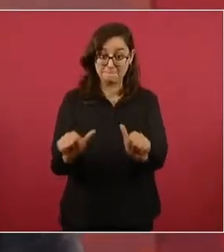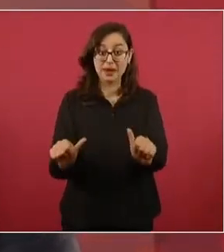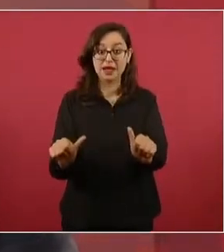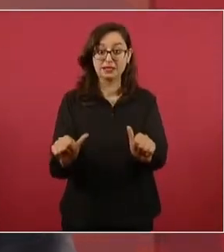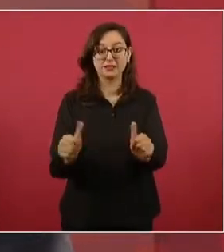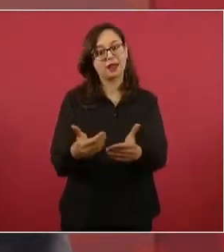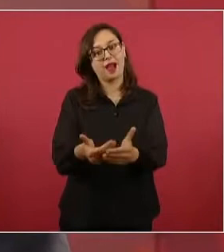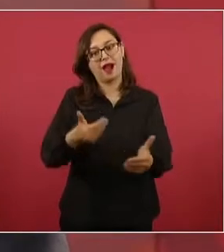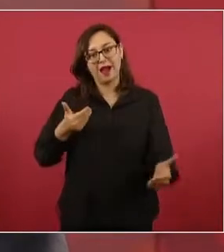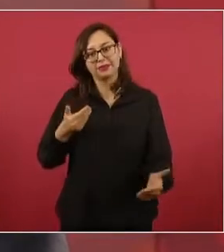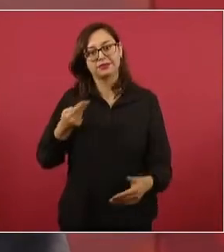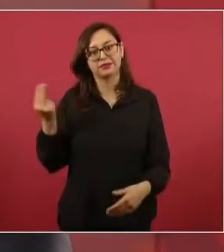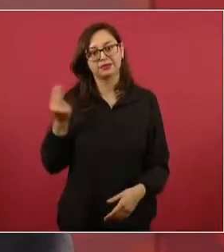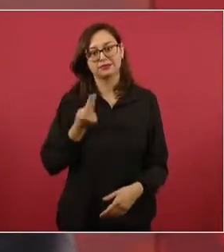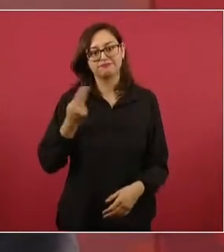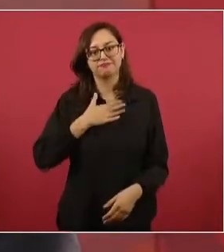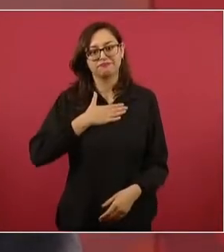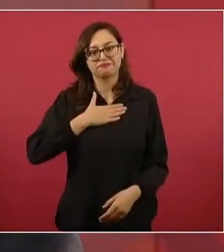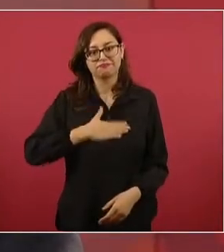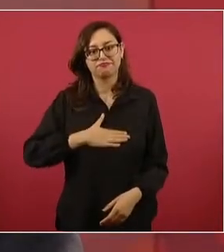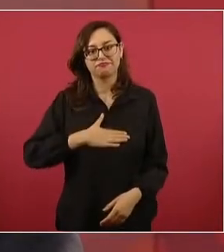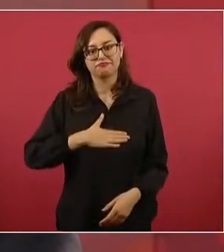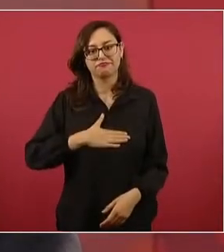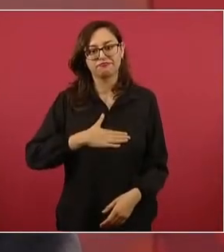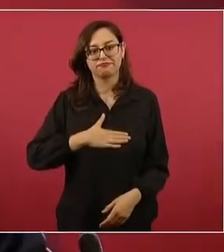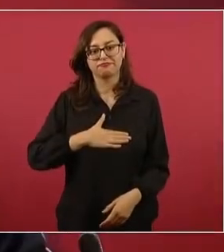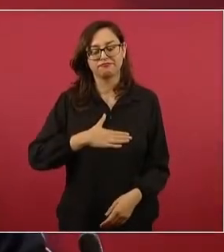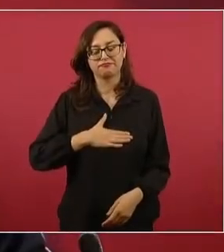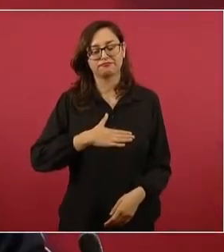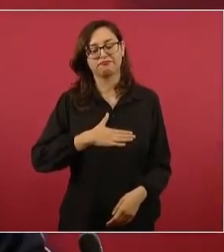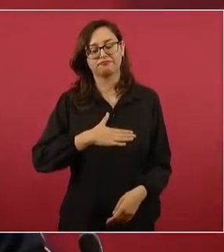es fruto de la justicia,